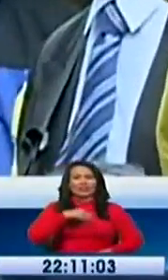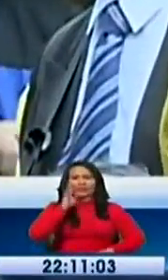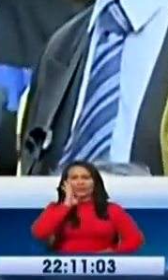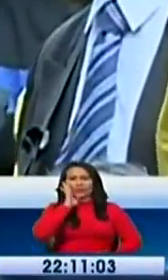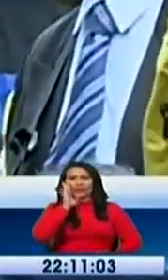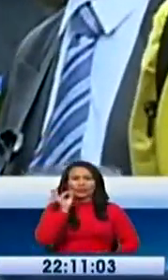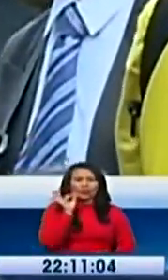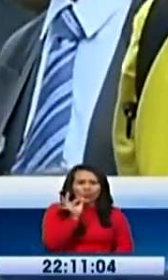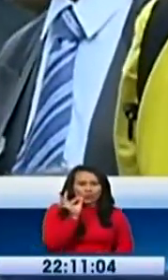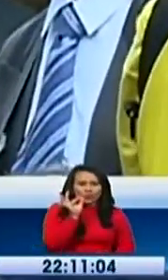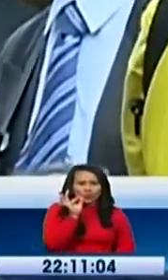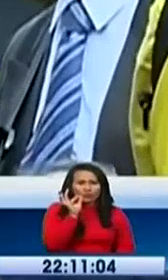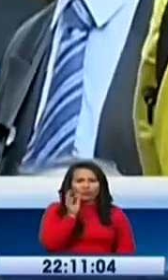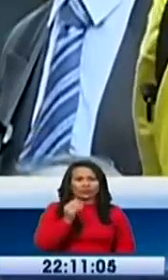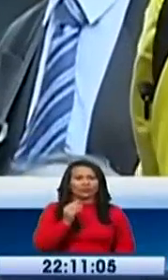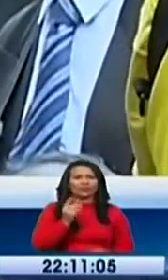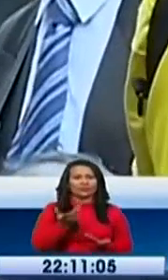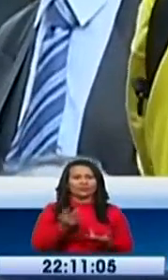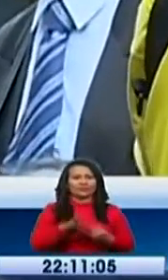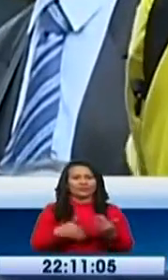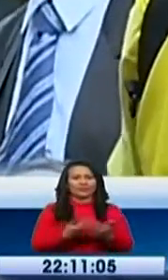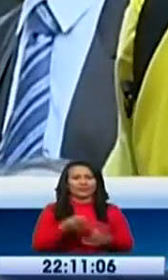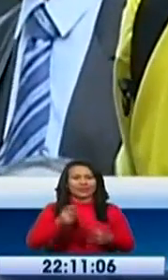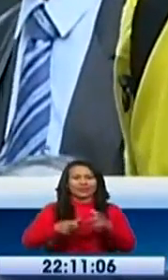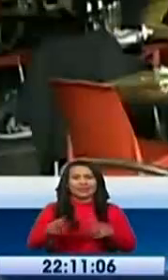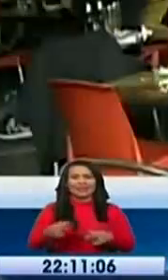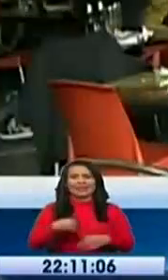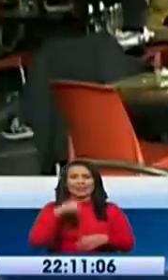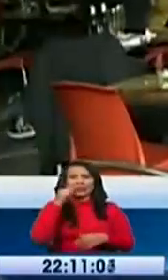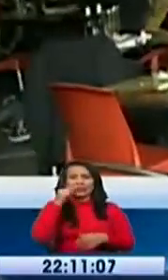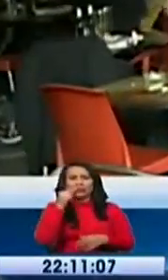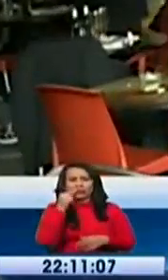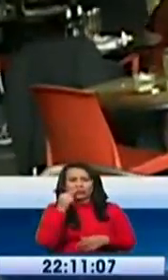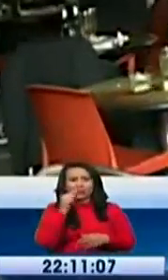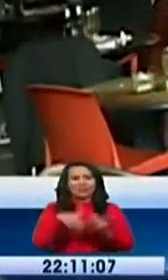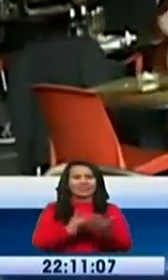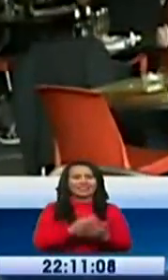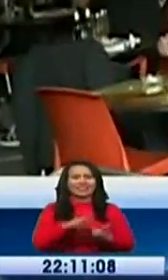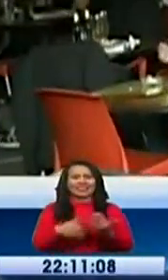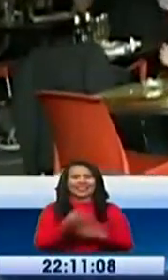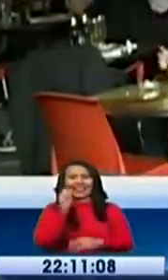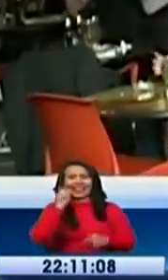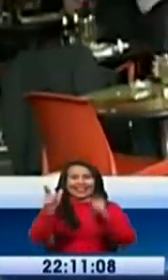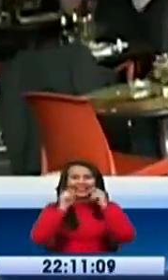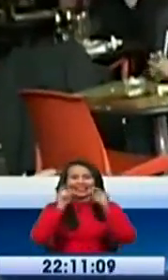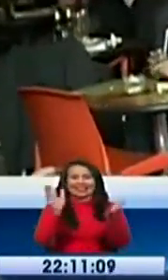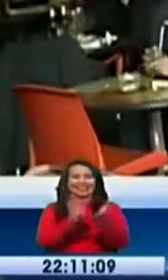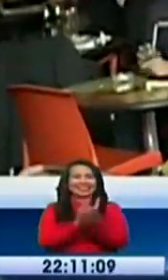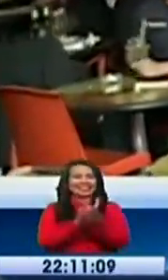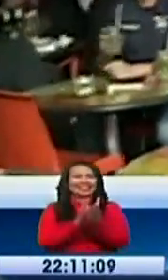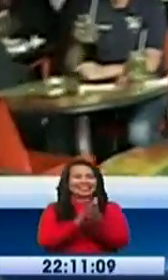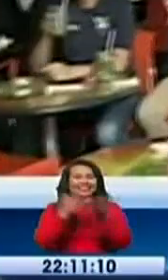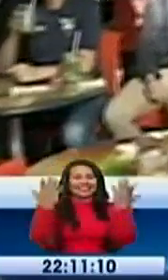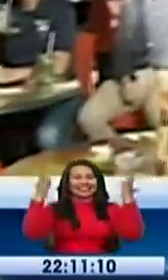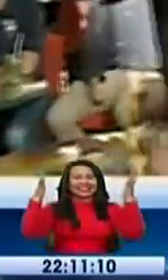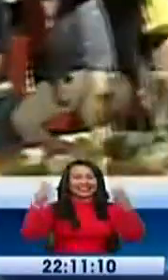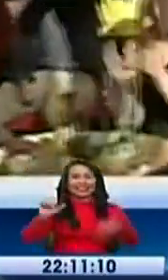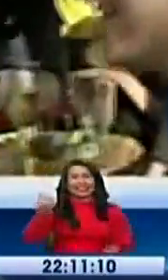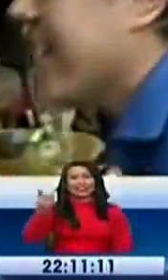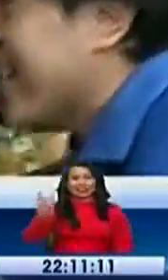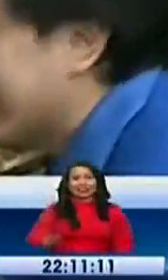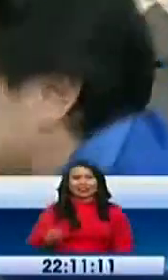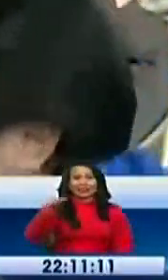Y 8 minutos después la tricolor sorprendió nuevamente a su hinchada. El pase que hizo Miller Bolaños a Jefferson Montero marcó el segundo